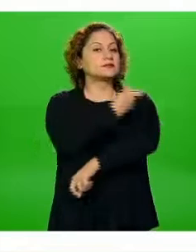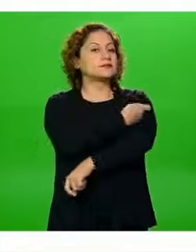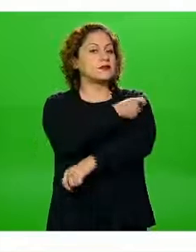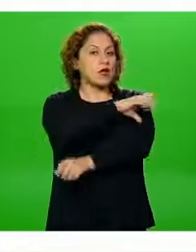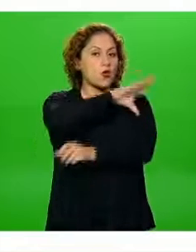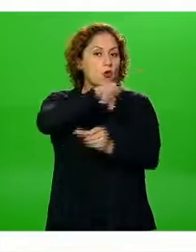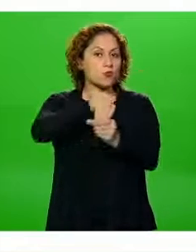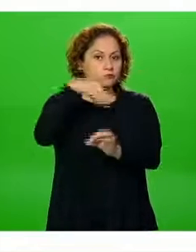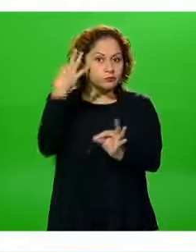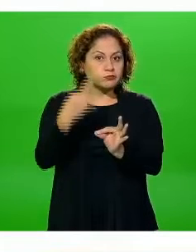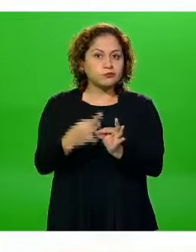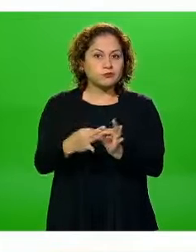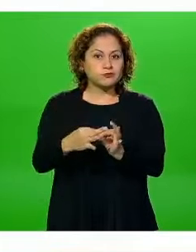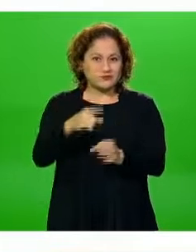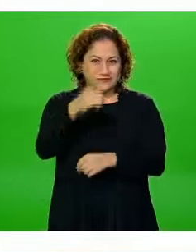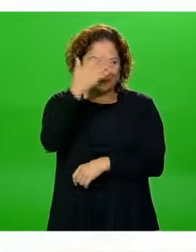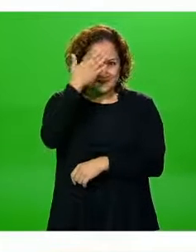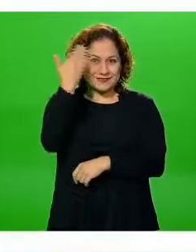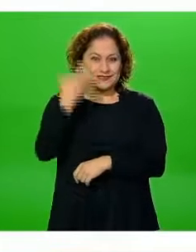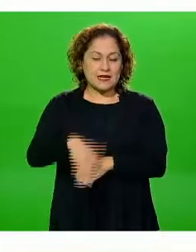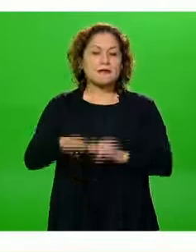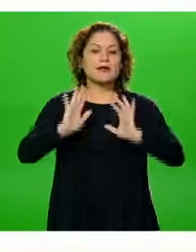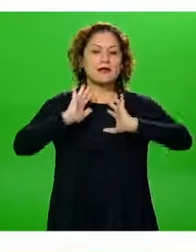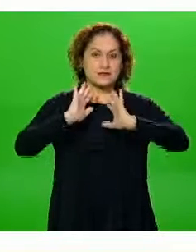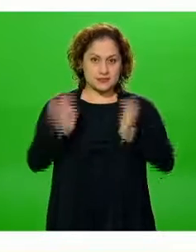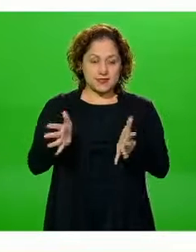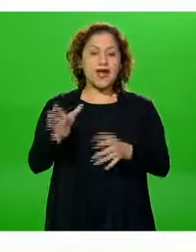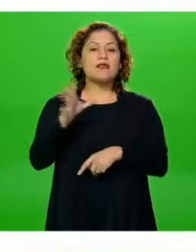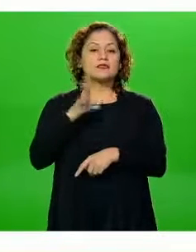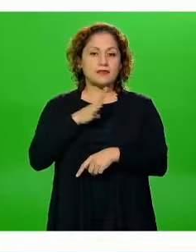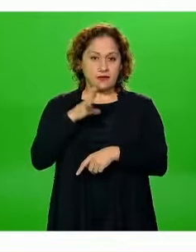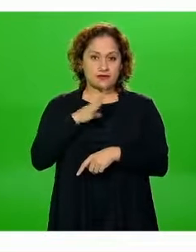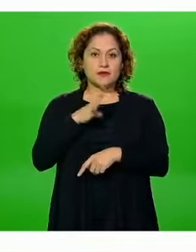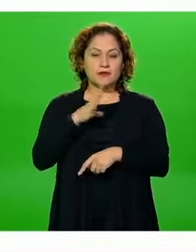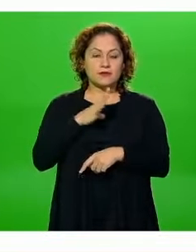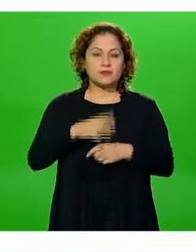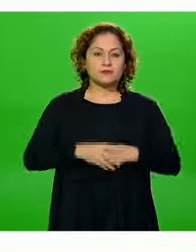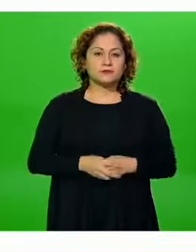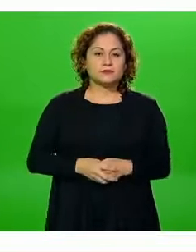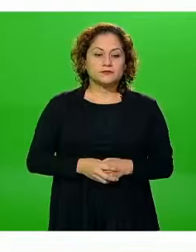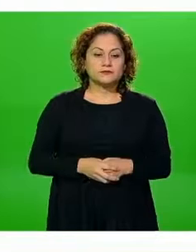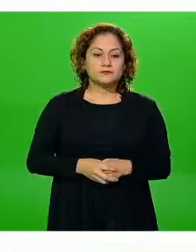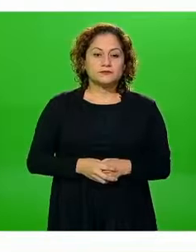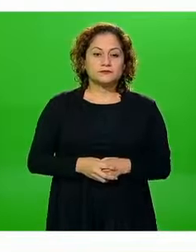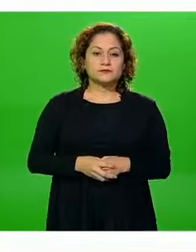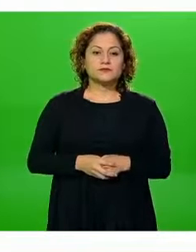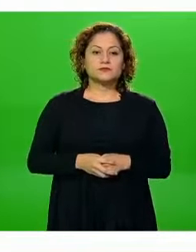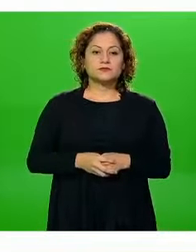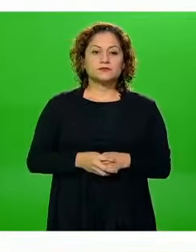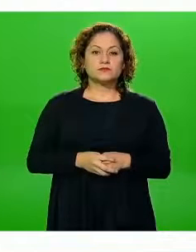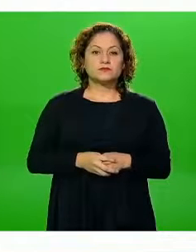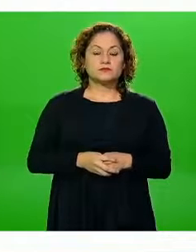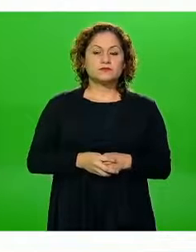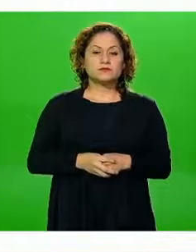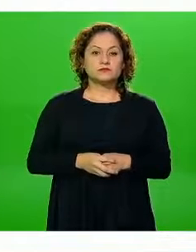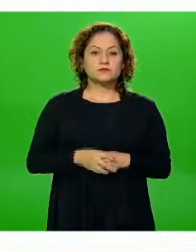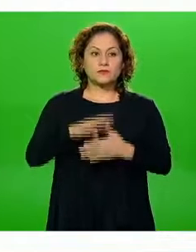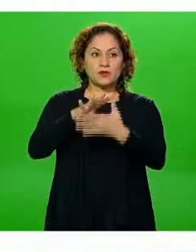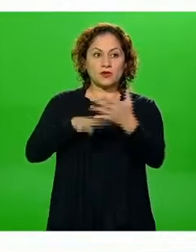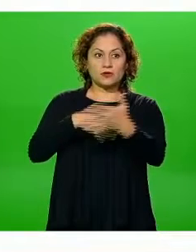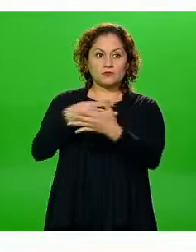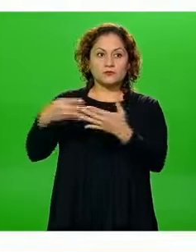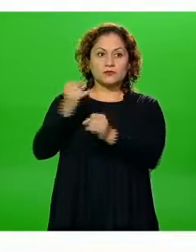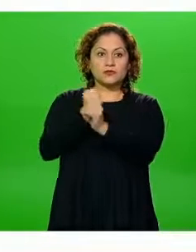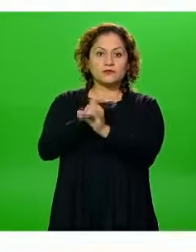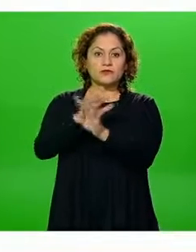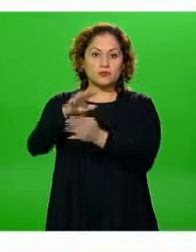que actualmente ya contamos con plataformas o con vacunas o biológicos que son tanto de